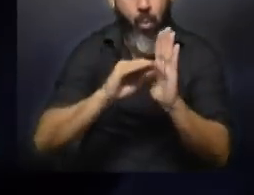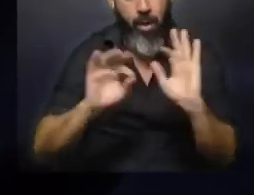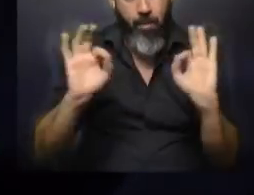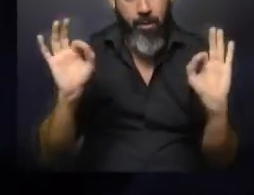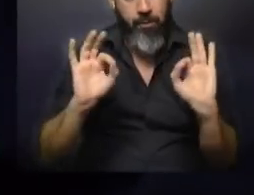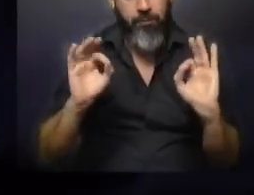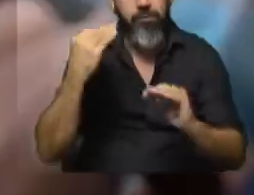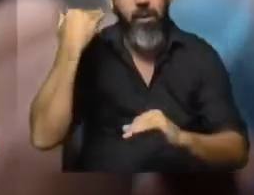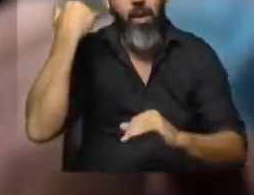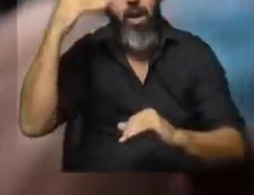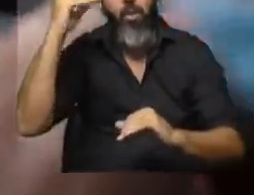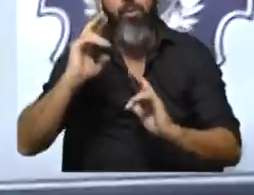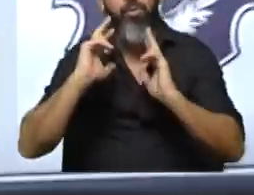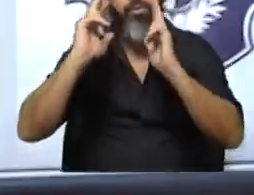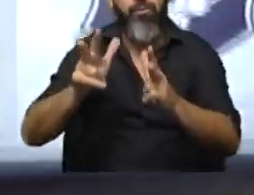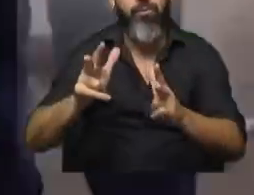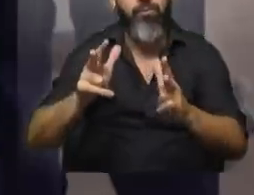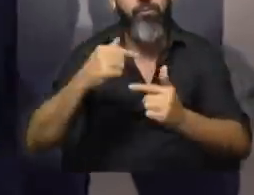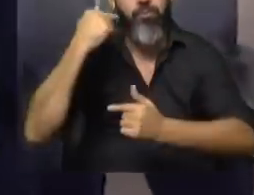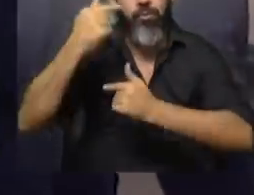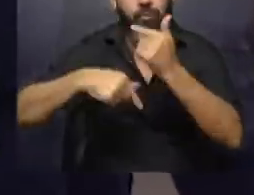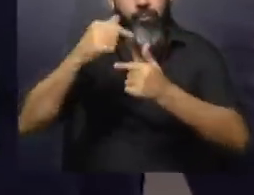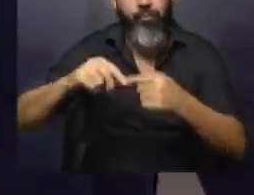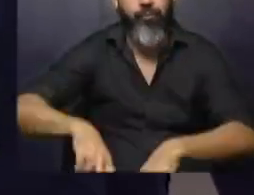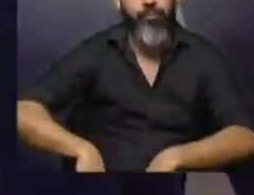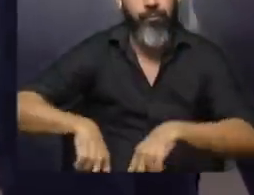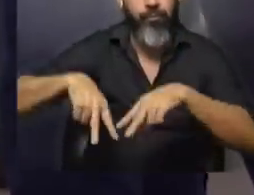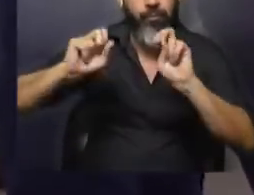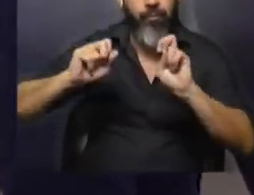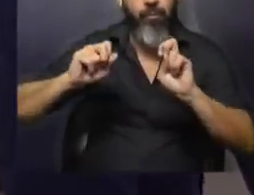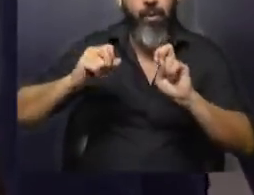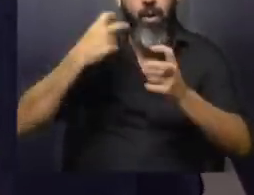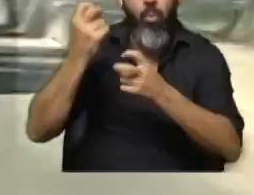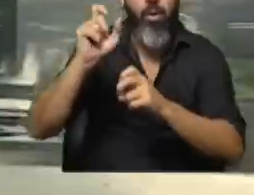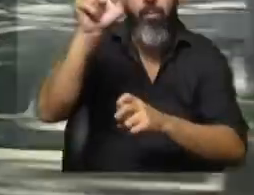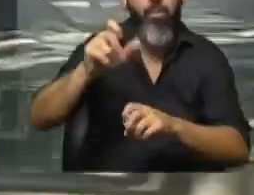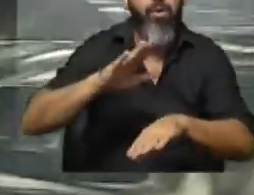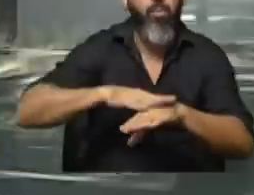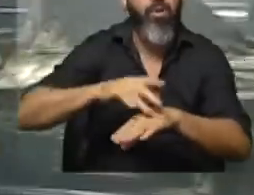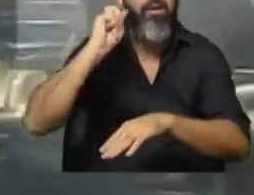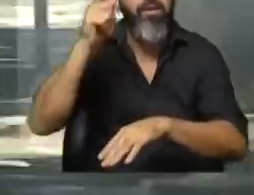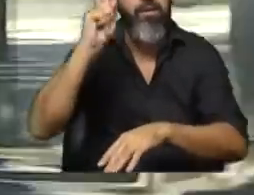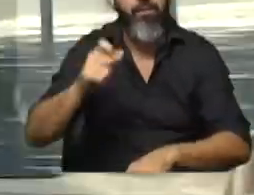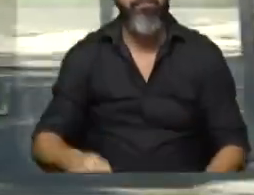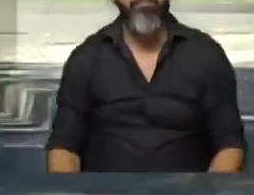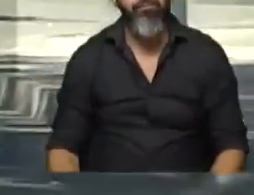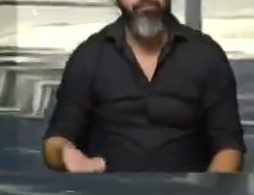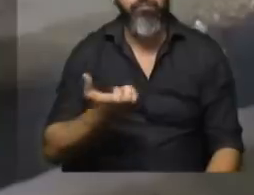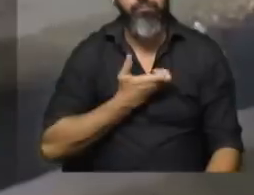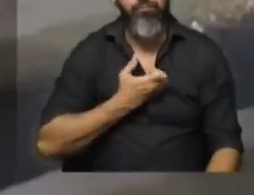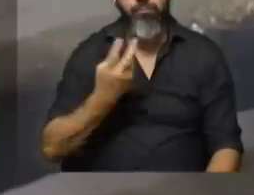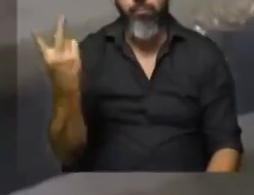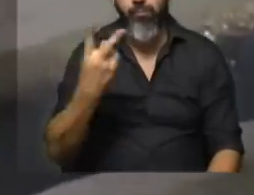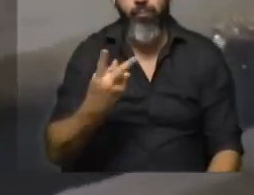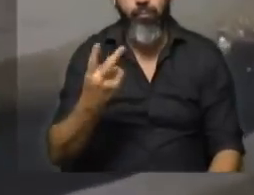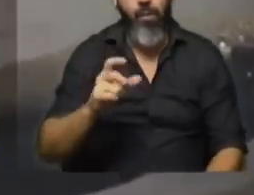las autoridades señalaron que se continúa con las indagatorias para dar con él o los autores del hecho el homicidio de ambos